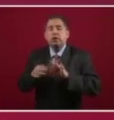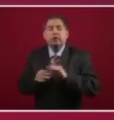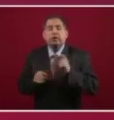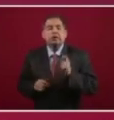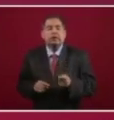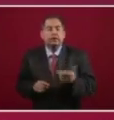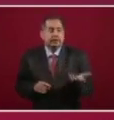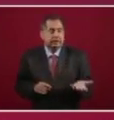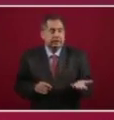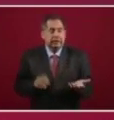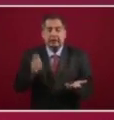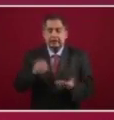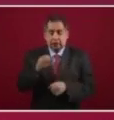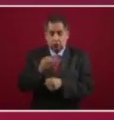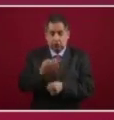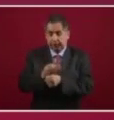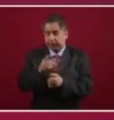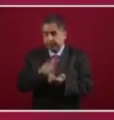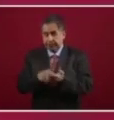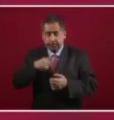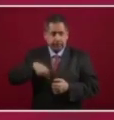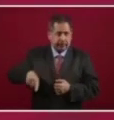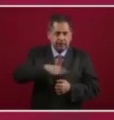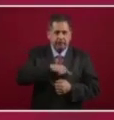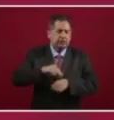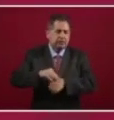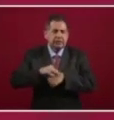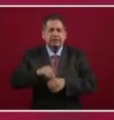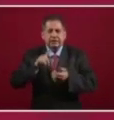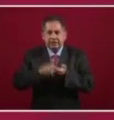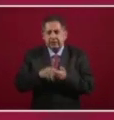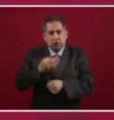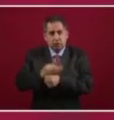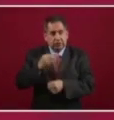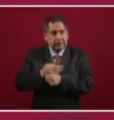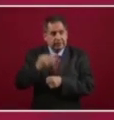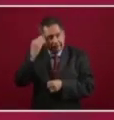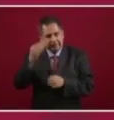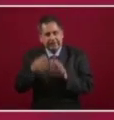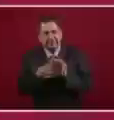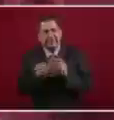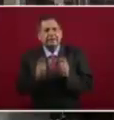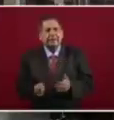Lo importante que es lo que estamos viviendo en este tiempo,